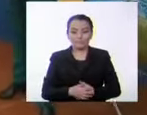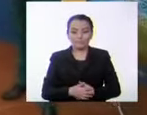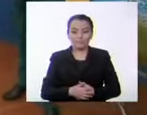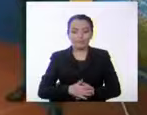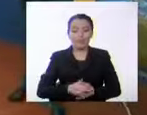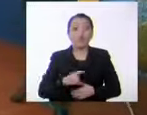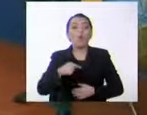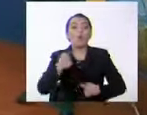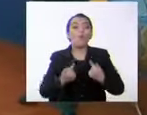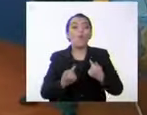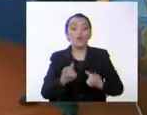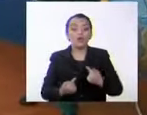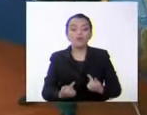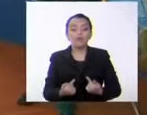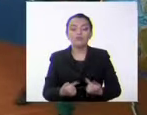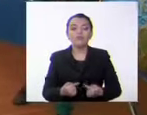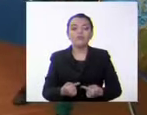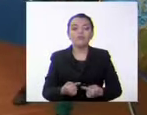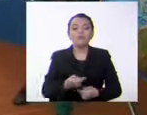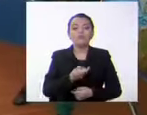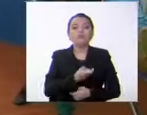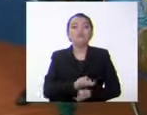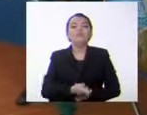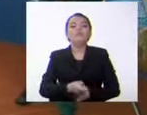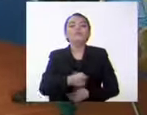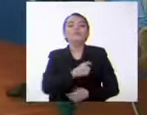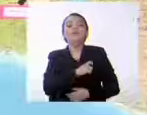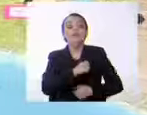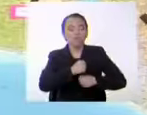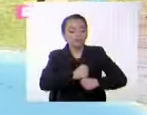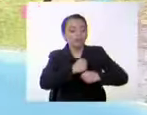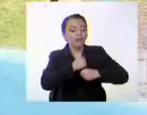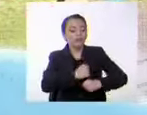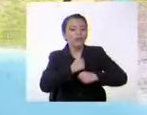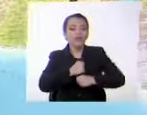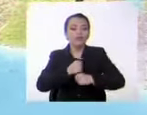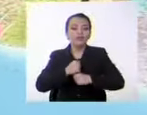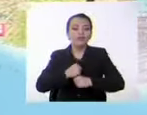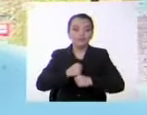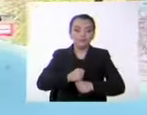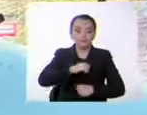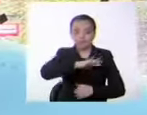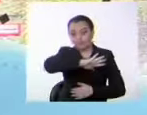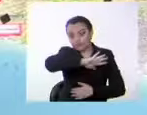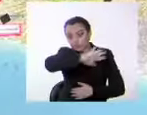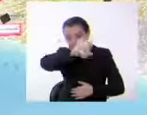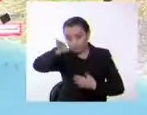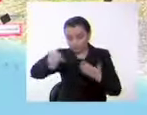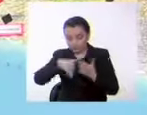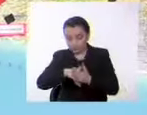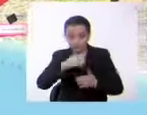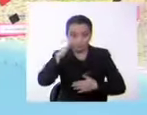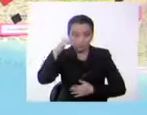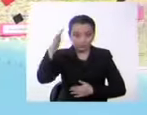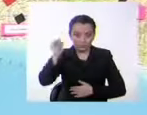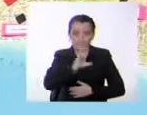que tuvieron los españoles, ¿verdad? Con ese gran ejército en territorio salvadoreño. Como ya lo mencionamos anteriormente, acá vamos